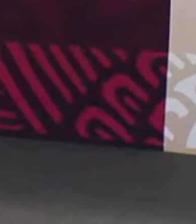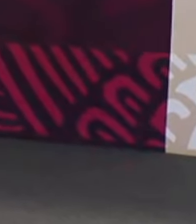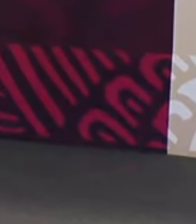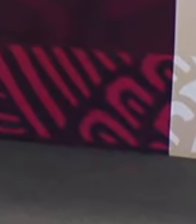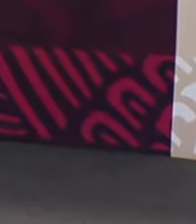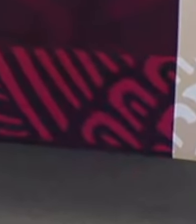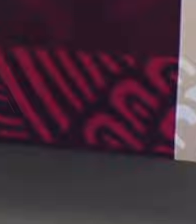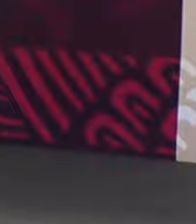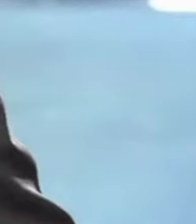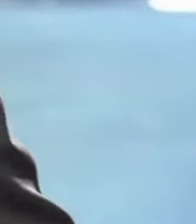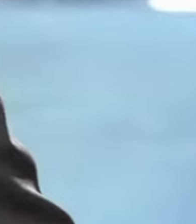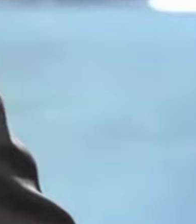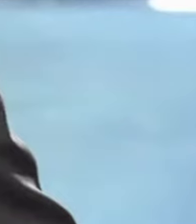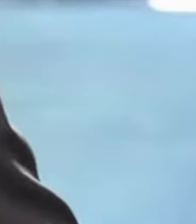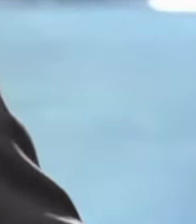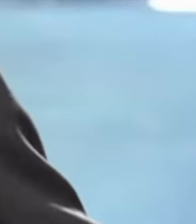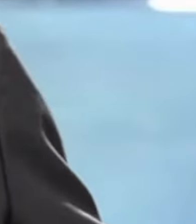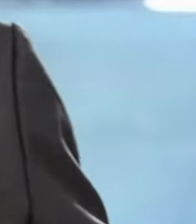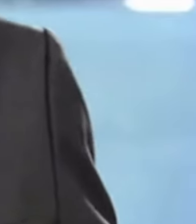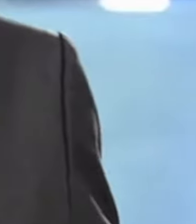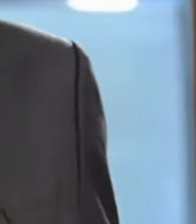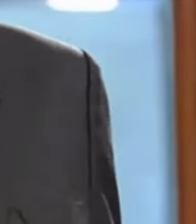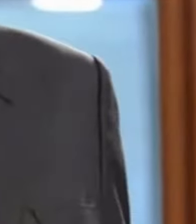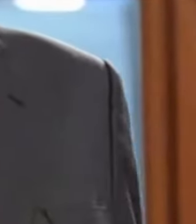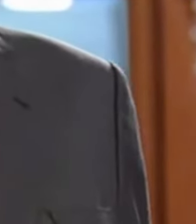de mis pies